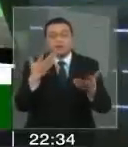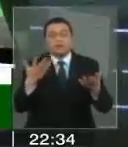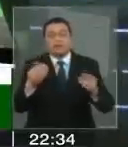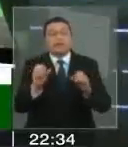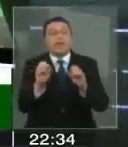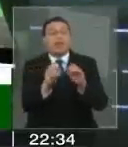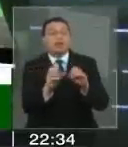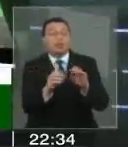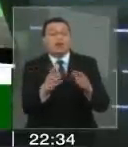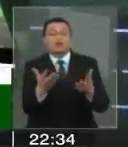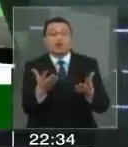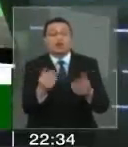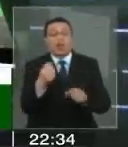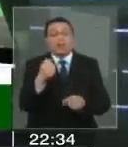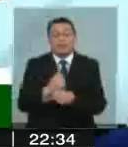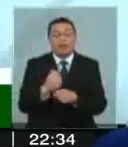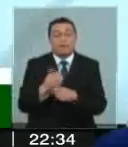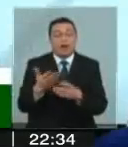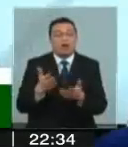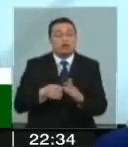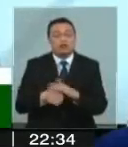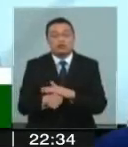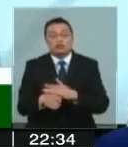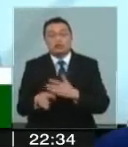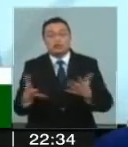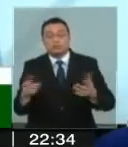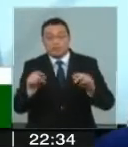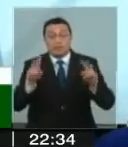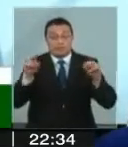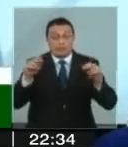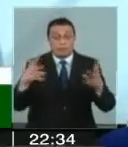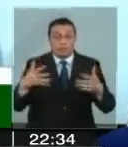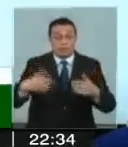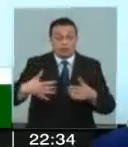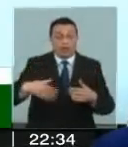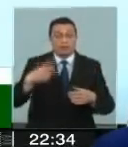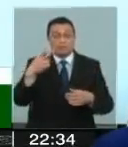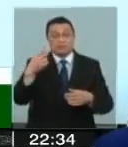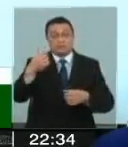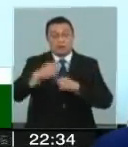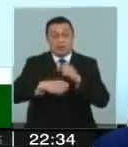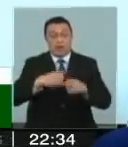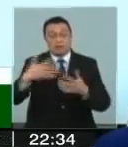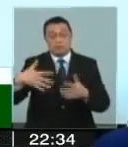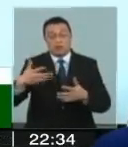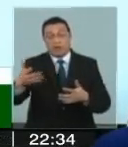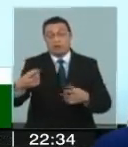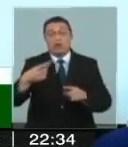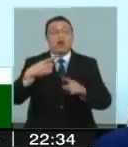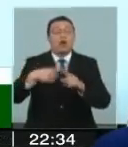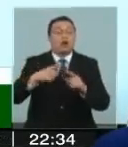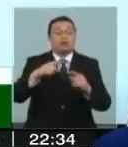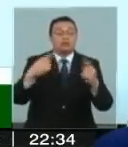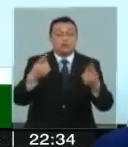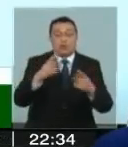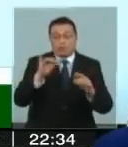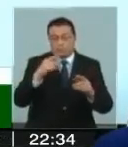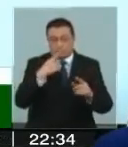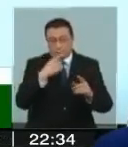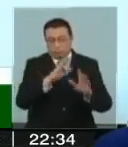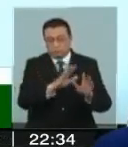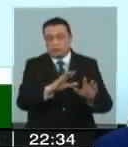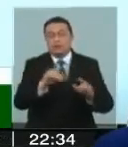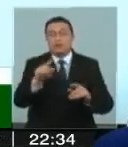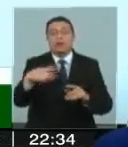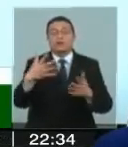con la educación, con el trabajo, que sé que para Pablo es un tremendo tema, 26 años, está en una edad importante, que no toda la gente sabe por qué, ya te lo voy a preguntar.